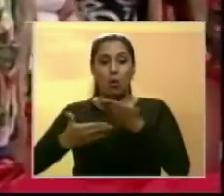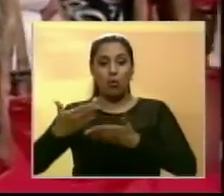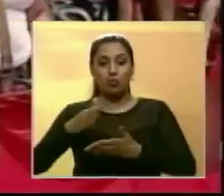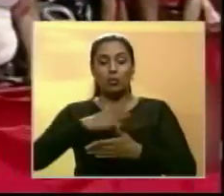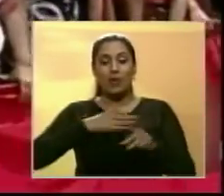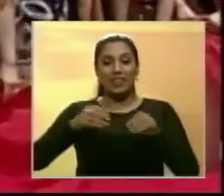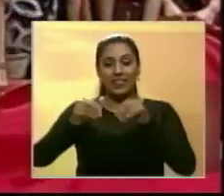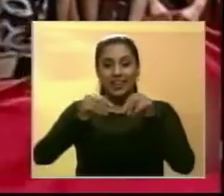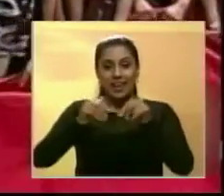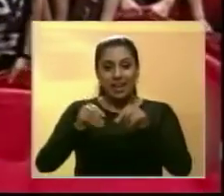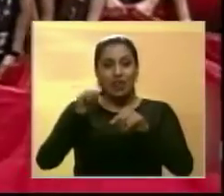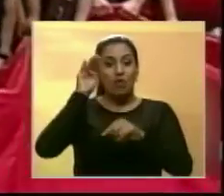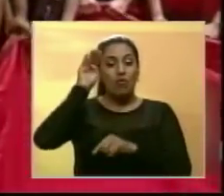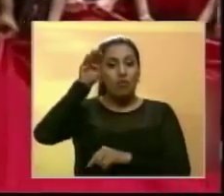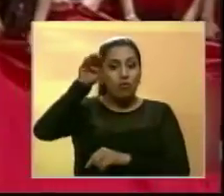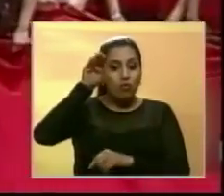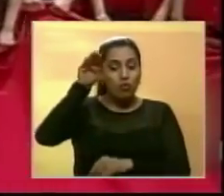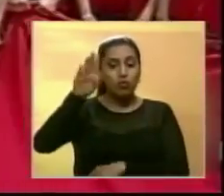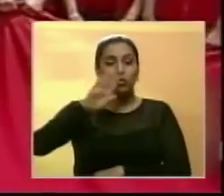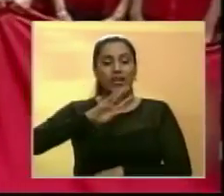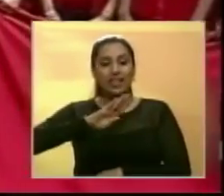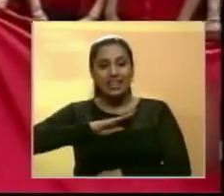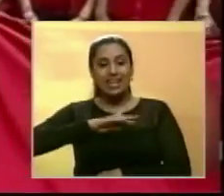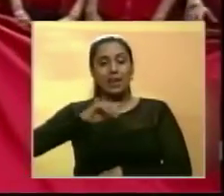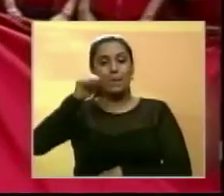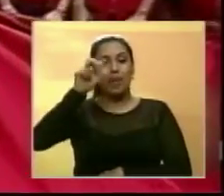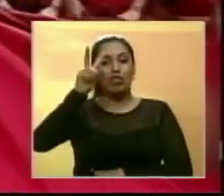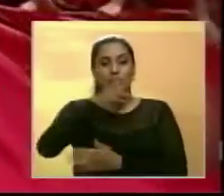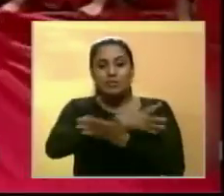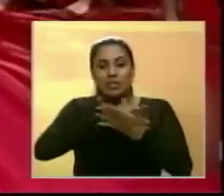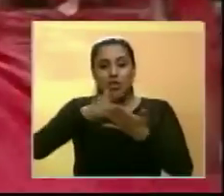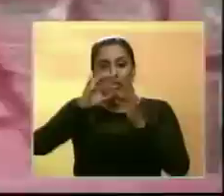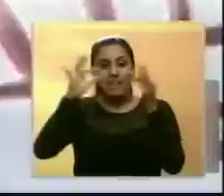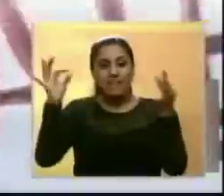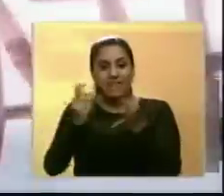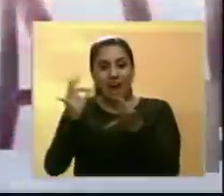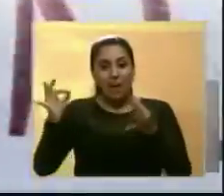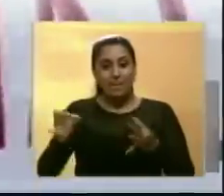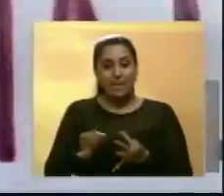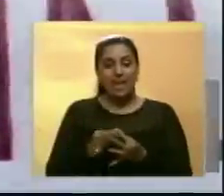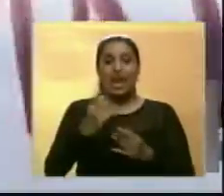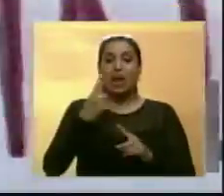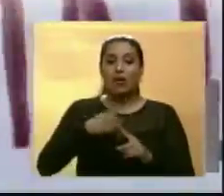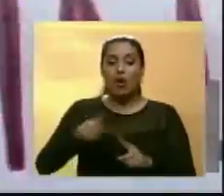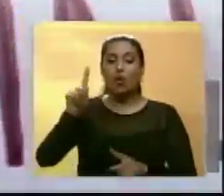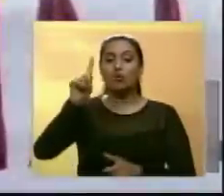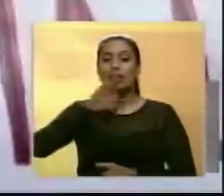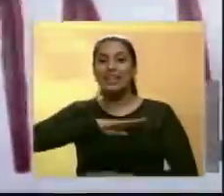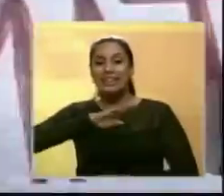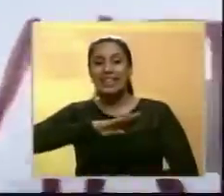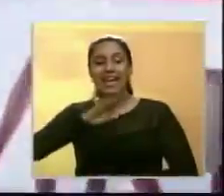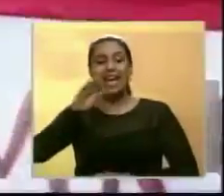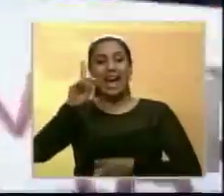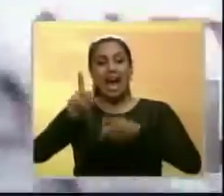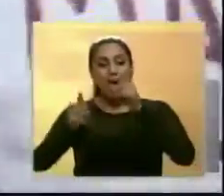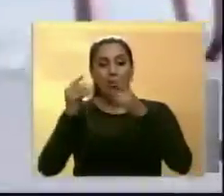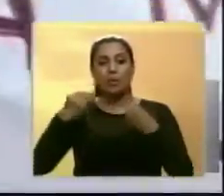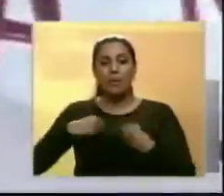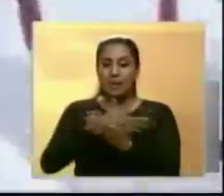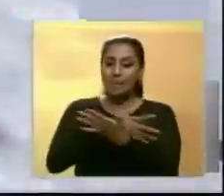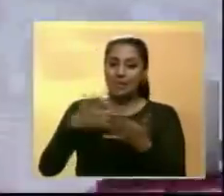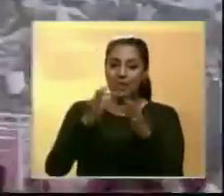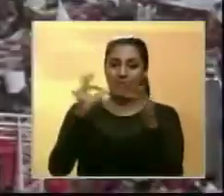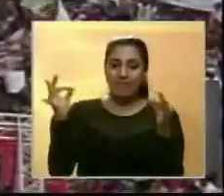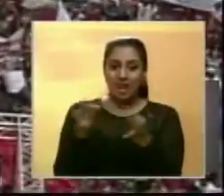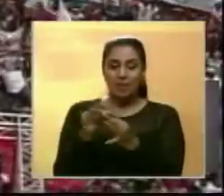los terrenos futuros que amenazan a más de 2 millones de familias y los que ya se encuentran viviendo, el millón de